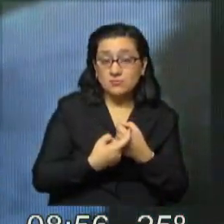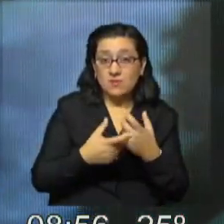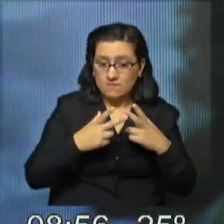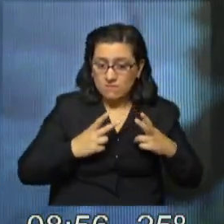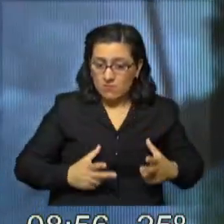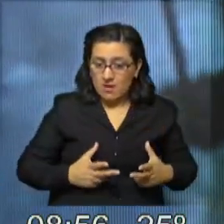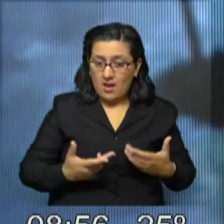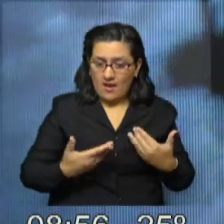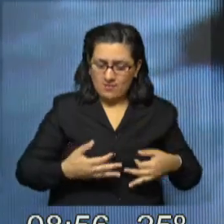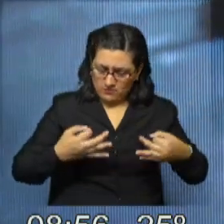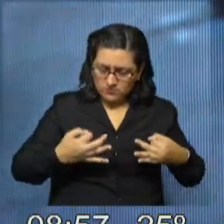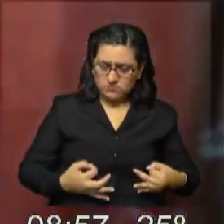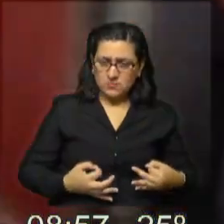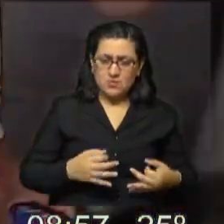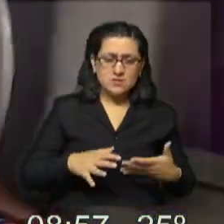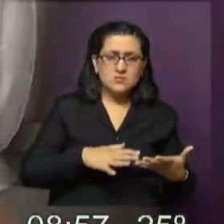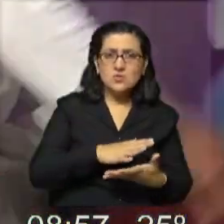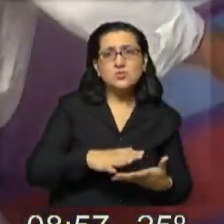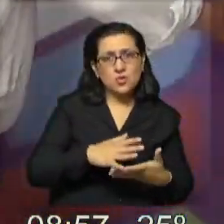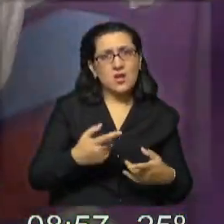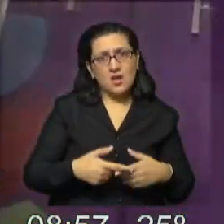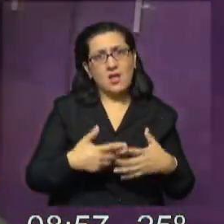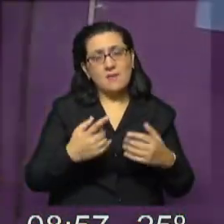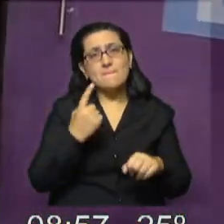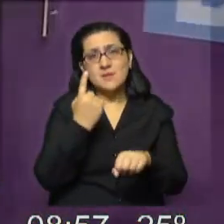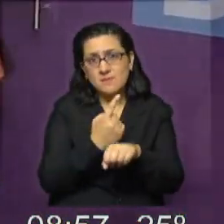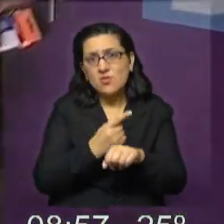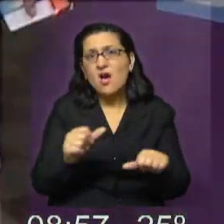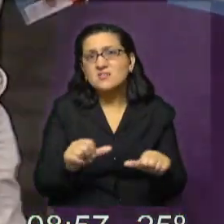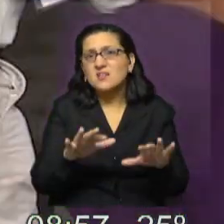un sindicato en una situación de esta gravedad. Primero se reúne.